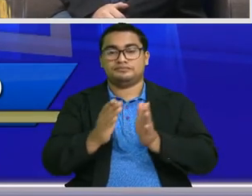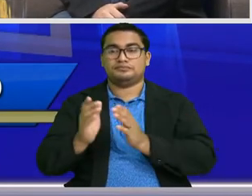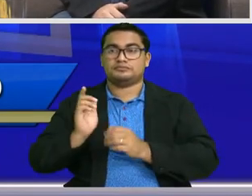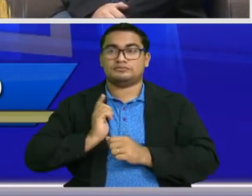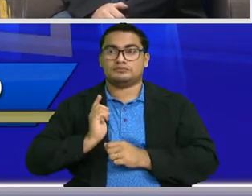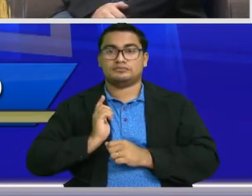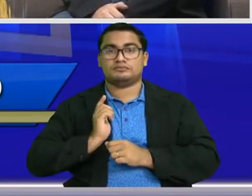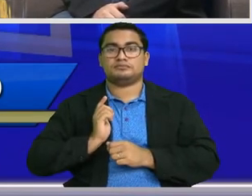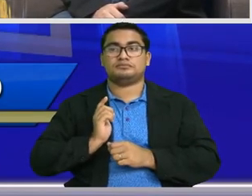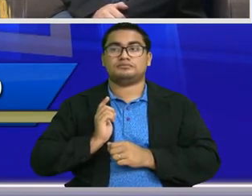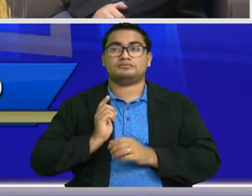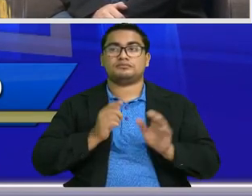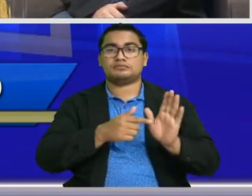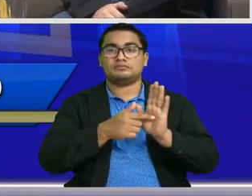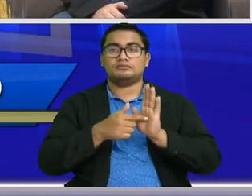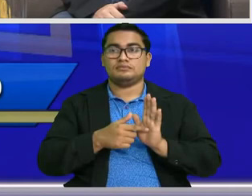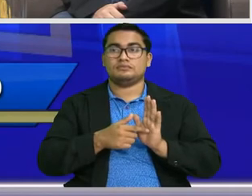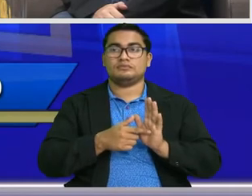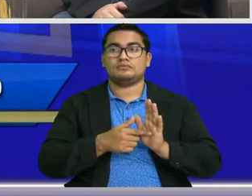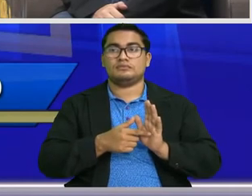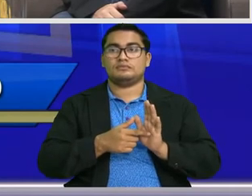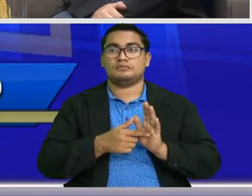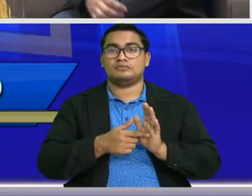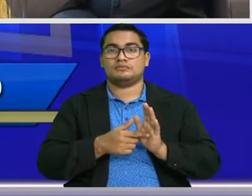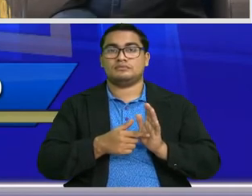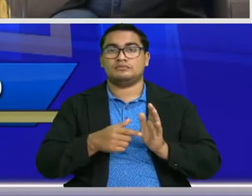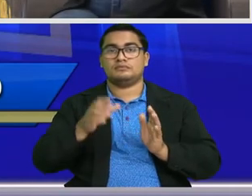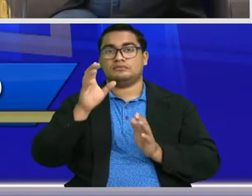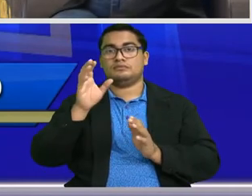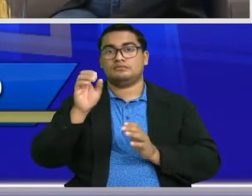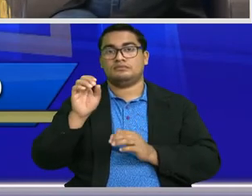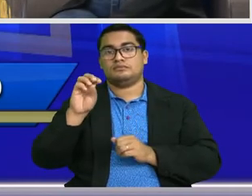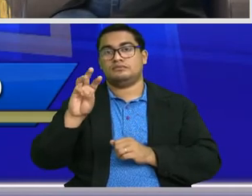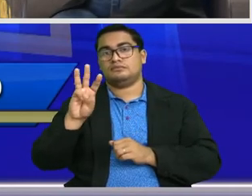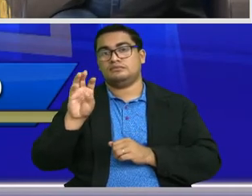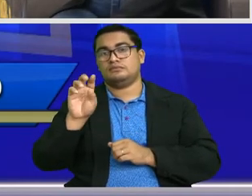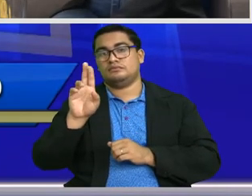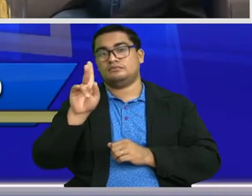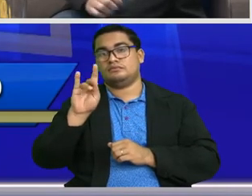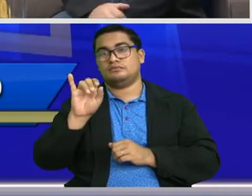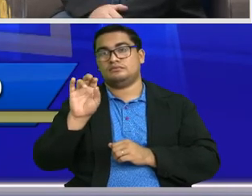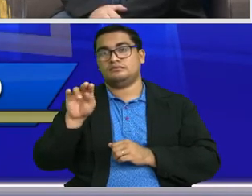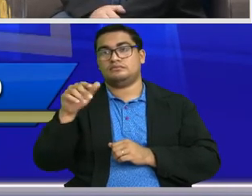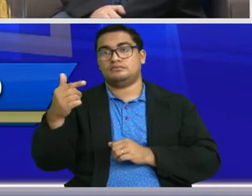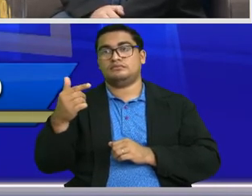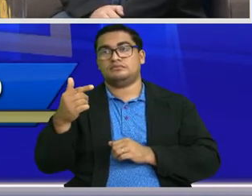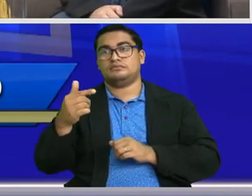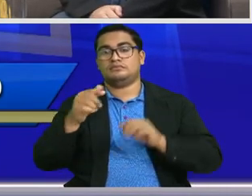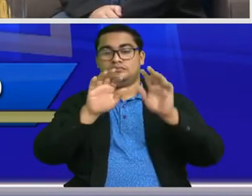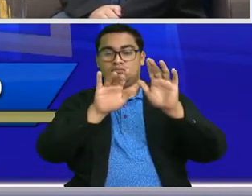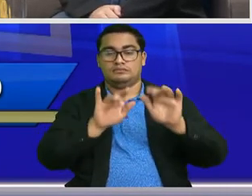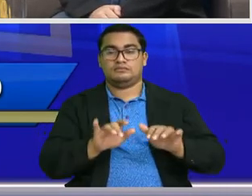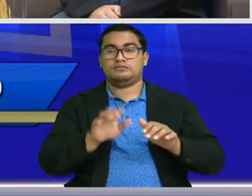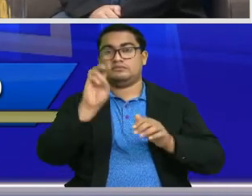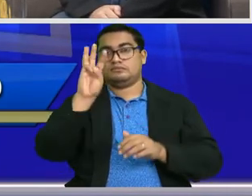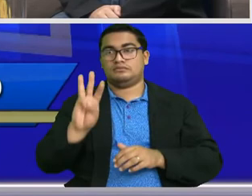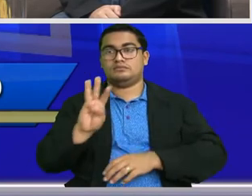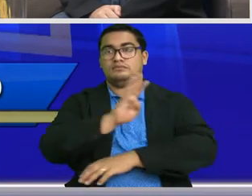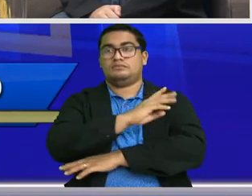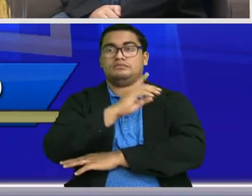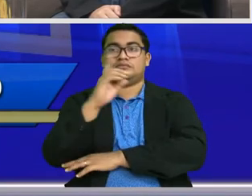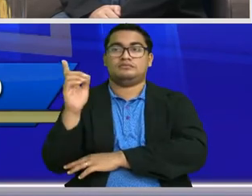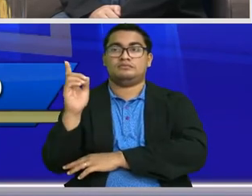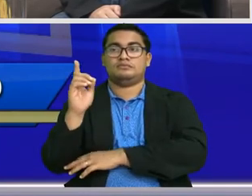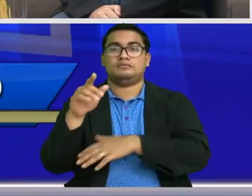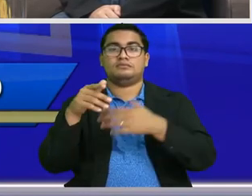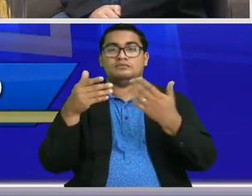Porque son para eso. Vamos a tener espacios de coworking también y toda una atmósfera empresarial, que es lo bonito, durante 3 días,